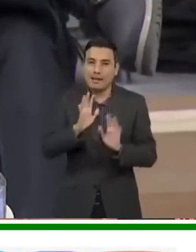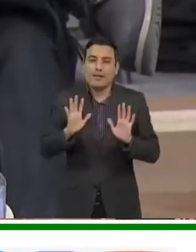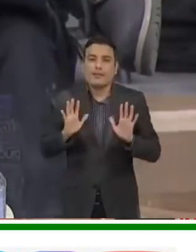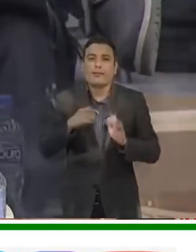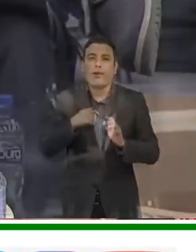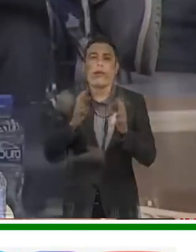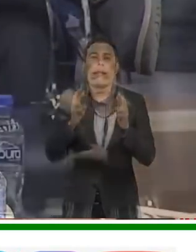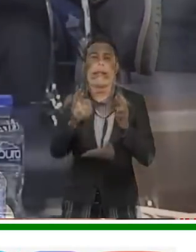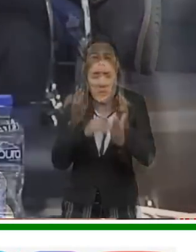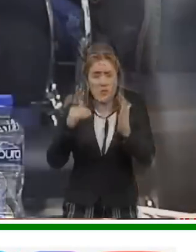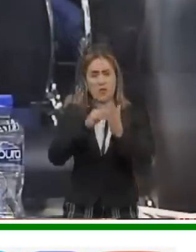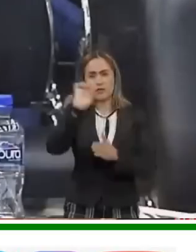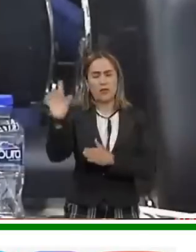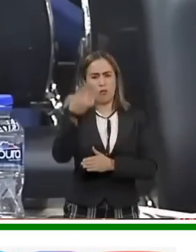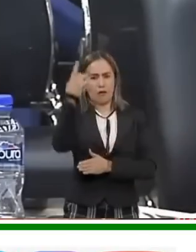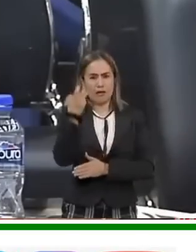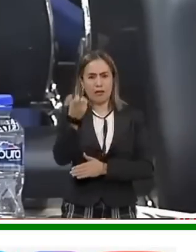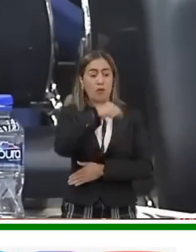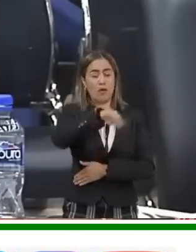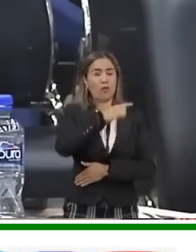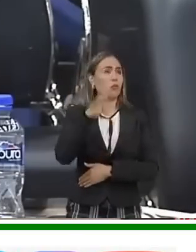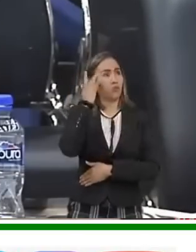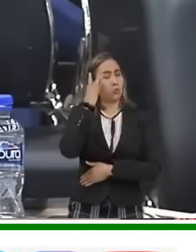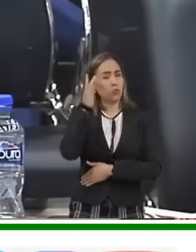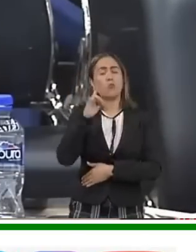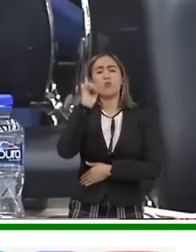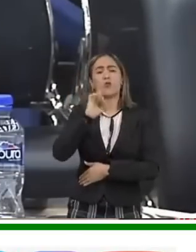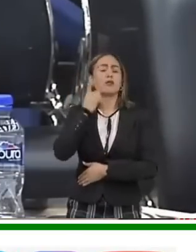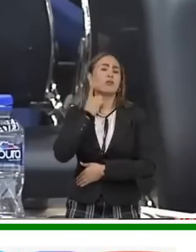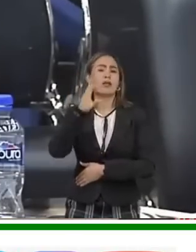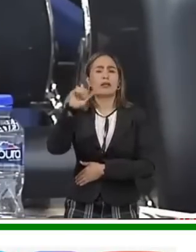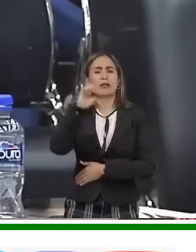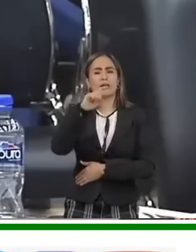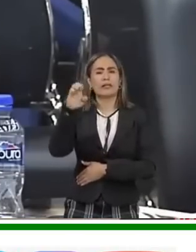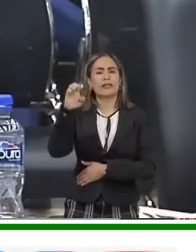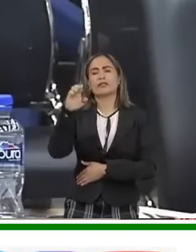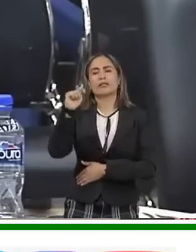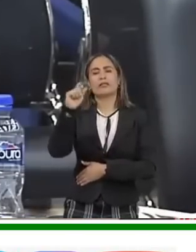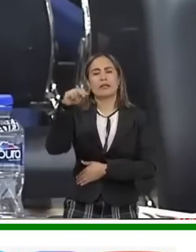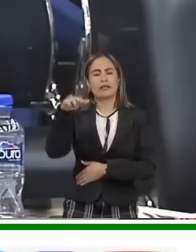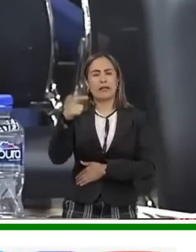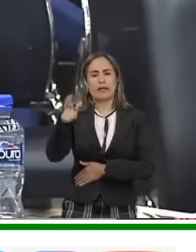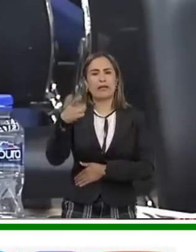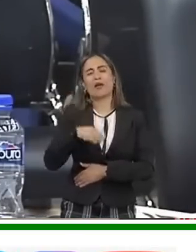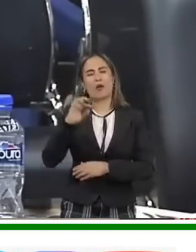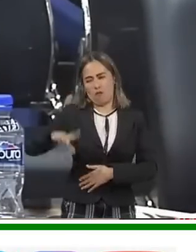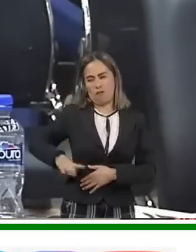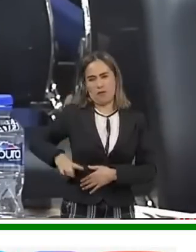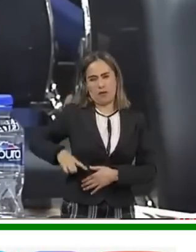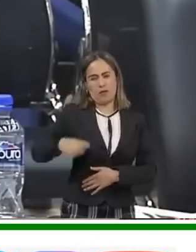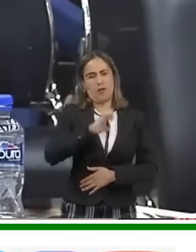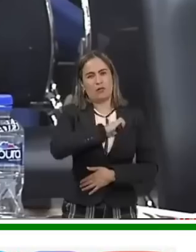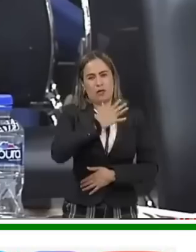Estado laico. Cierro. La diputada Cayetana Álvarez no es representante del gobierno español, es una monarquía, por cierto.